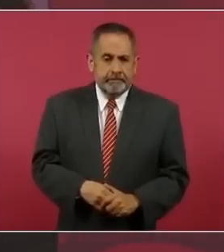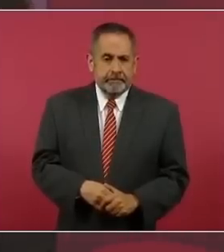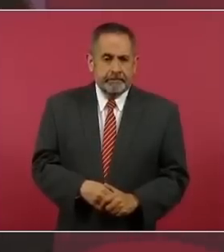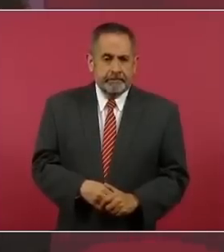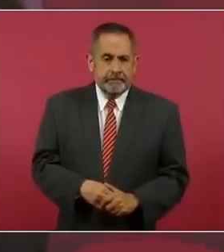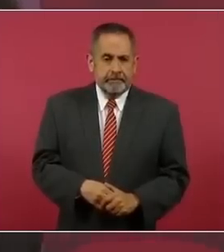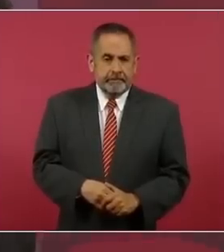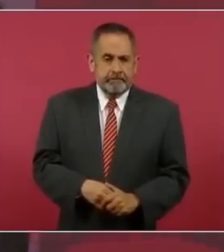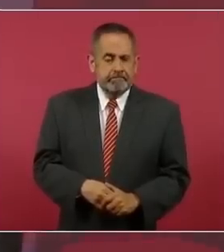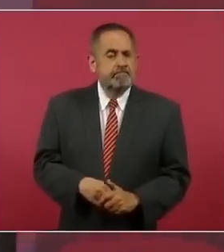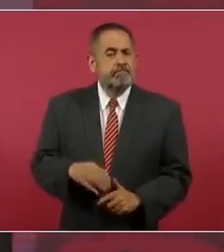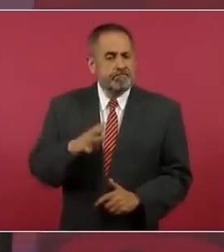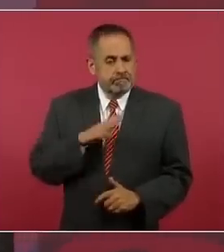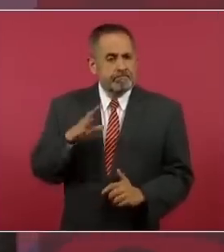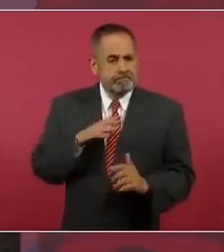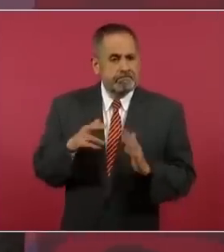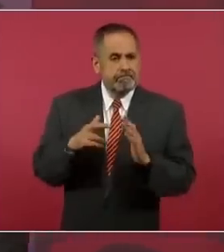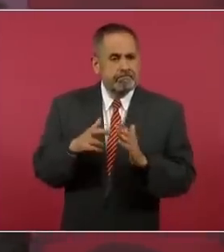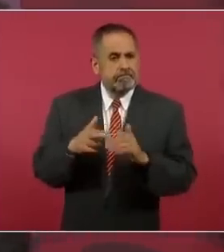que pueden ellos